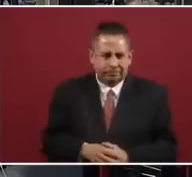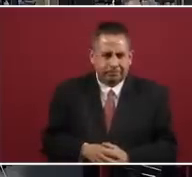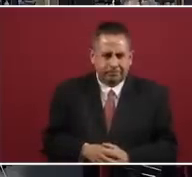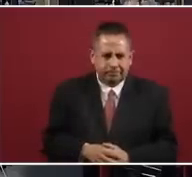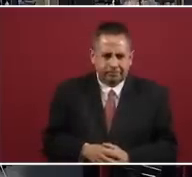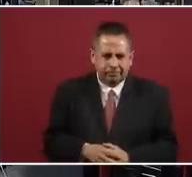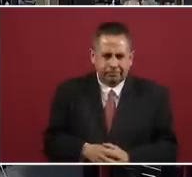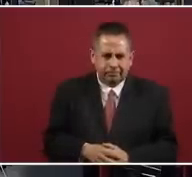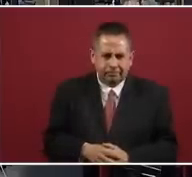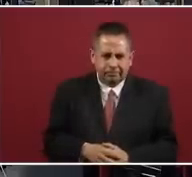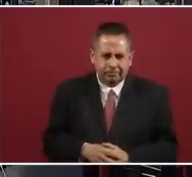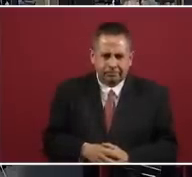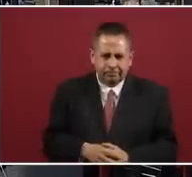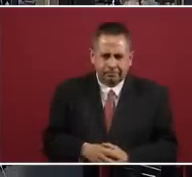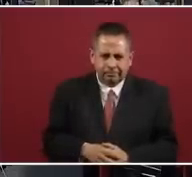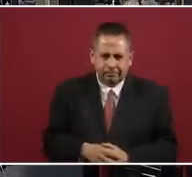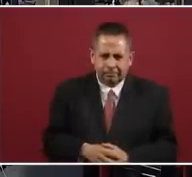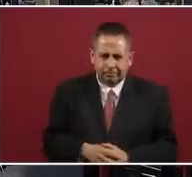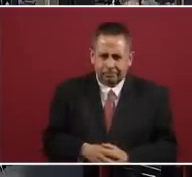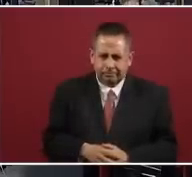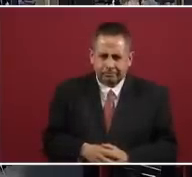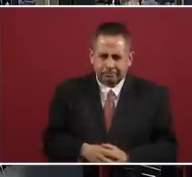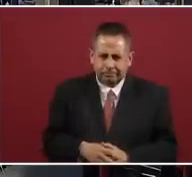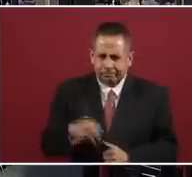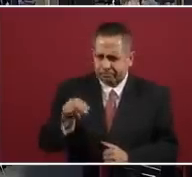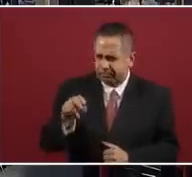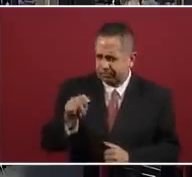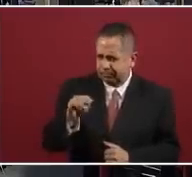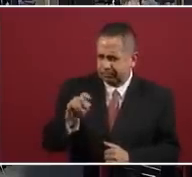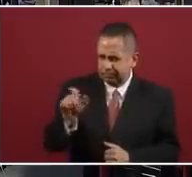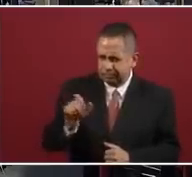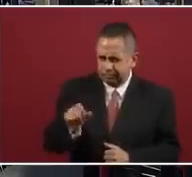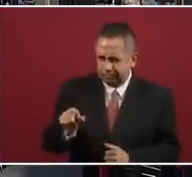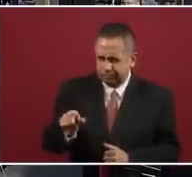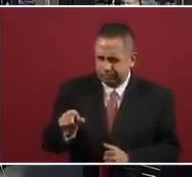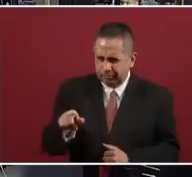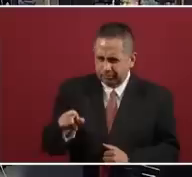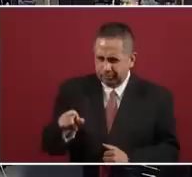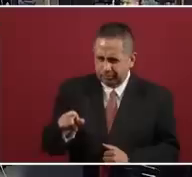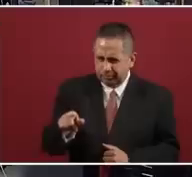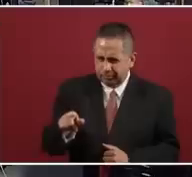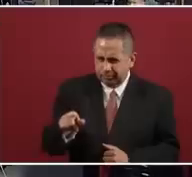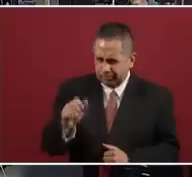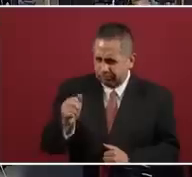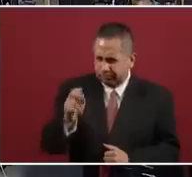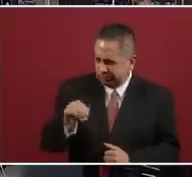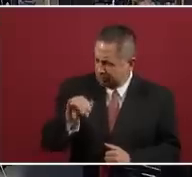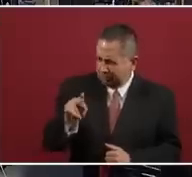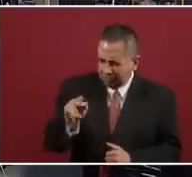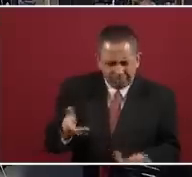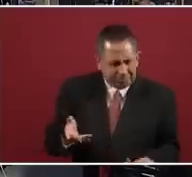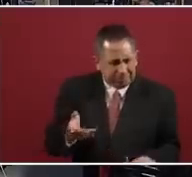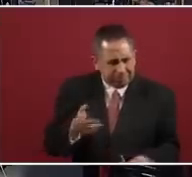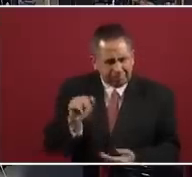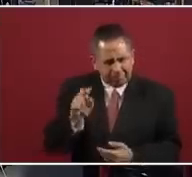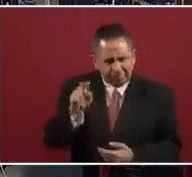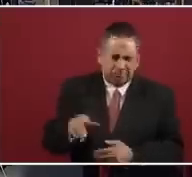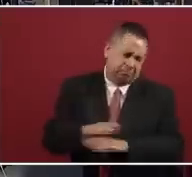La que está en Notimex. Sí, esa Juana, sí. Entonces,